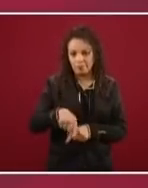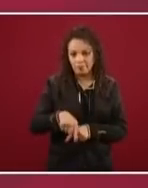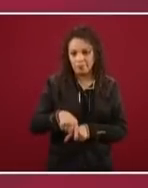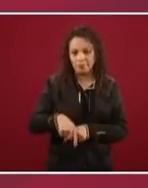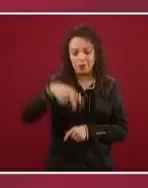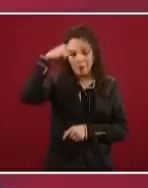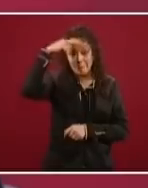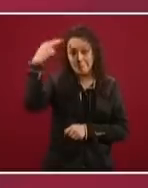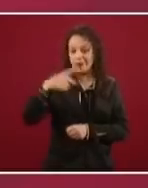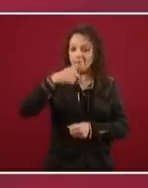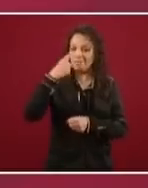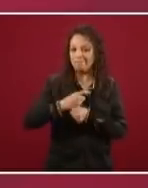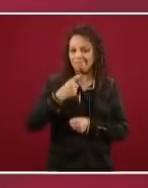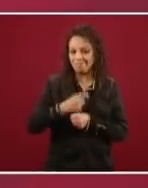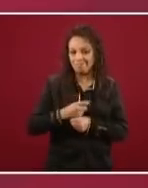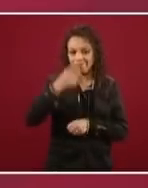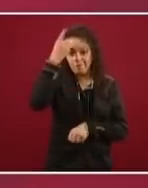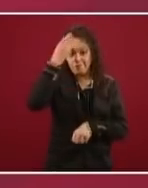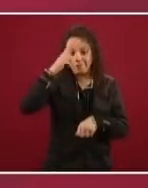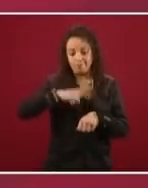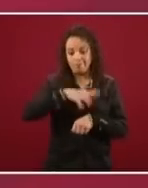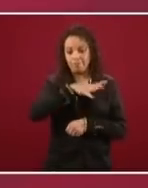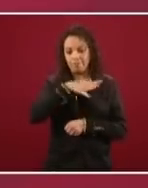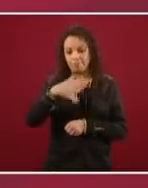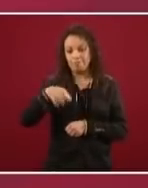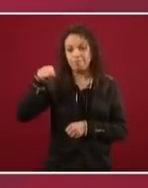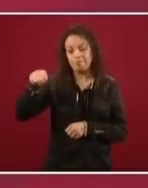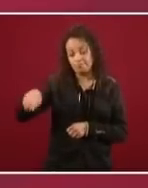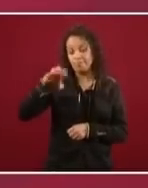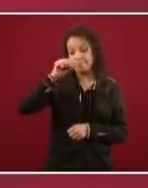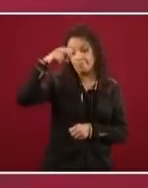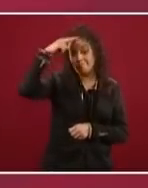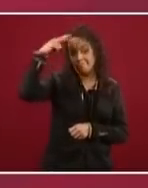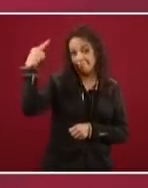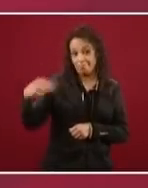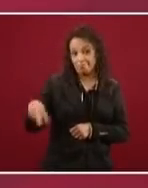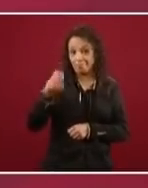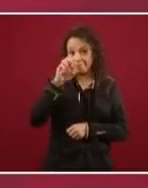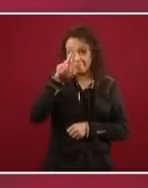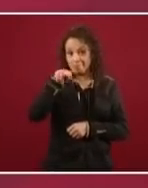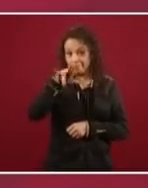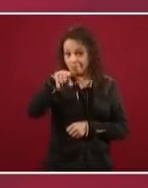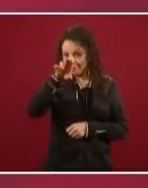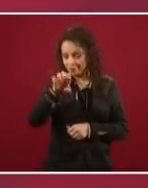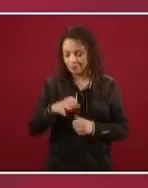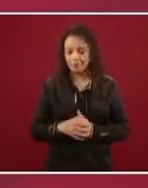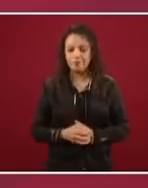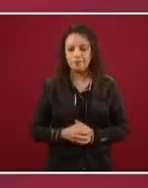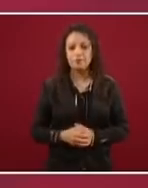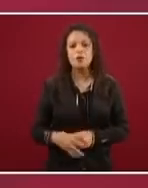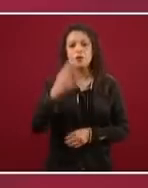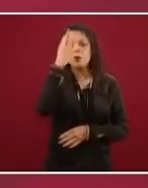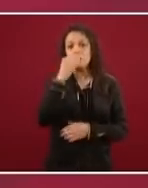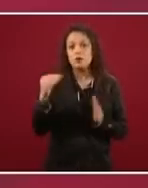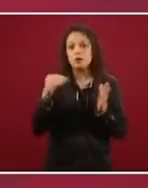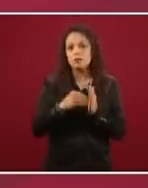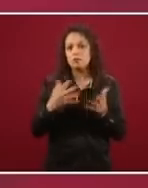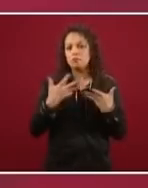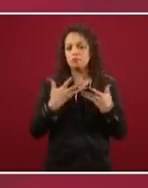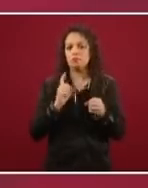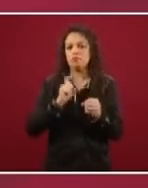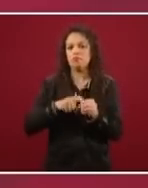de méxico nuestro director general enrique pereira mexicano y como decía antes cuatro mil socios con los que venimos trabajando